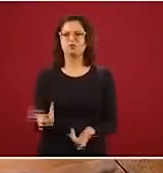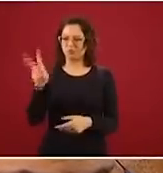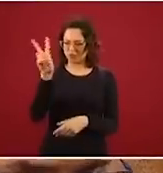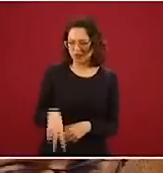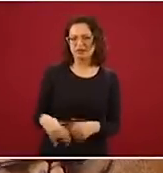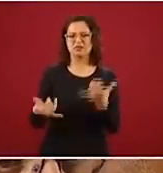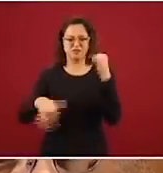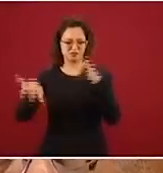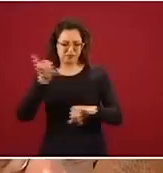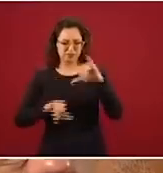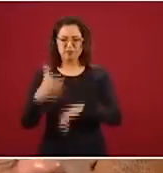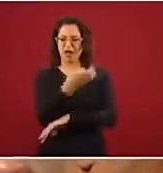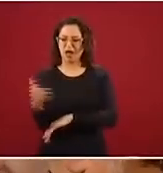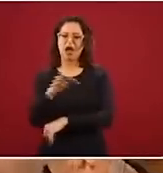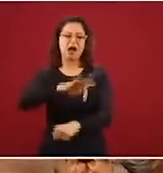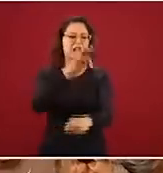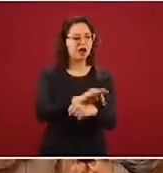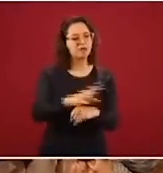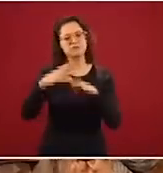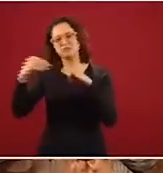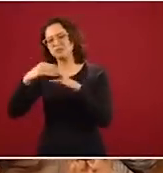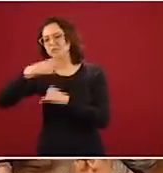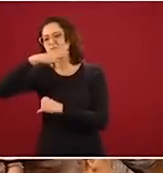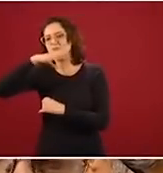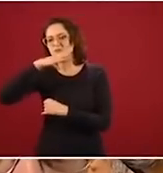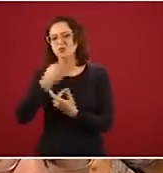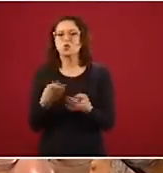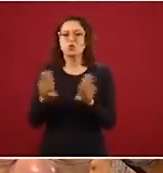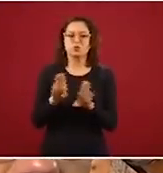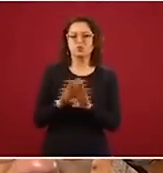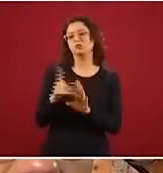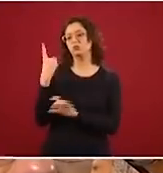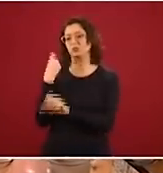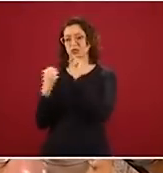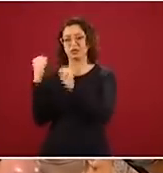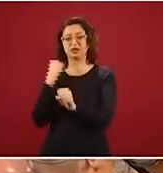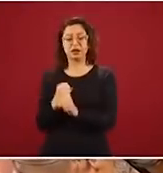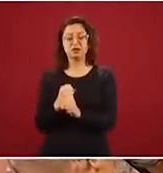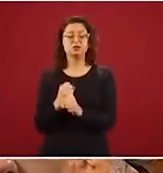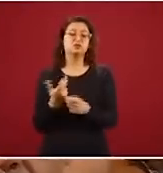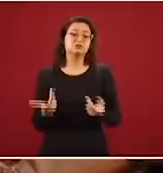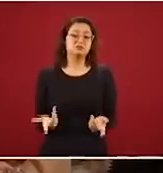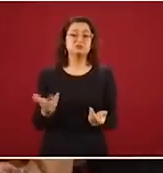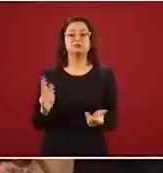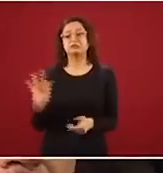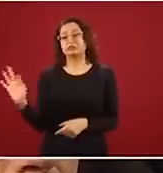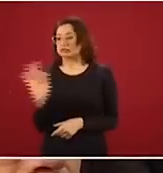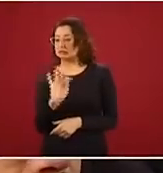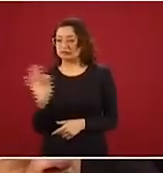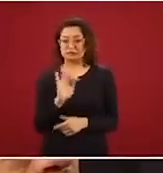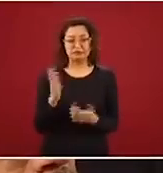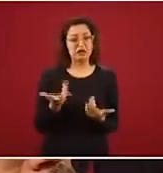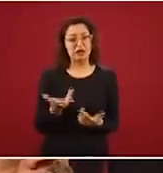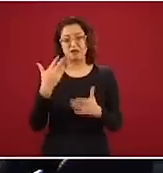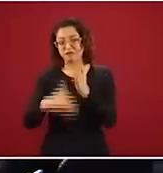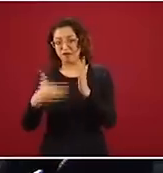fertilizante y de semilla de maíz a los productores, toda vez que el año pasado pues incluso se hablaba de riesgos de hambruna por la falta de